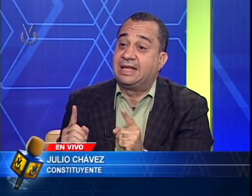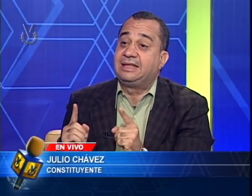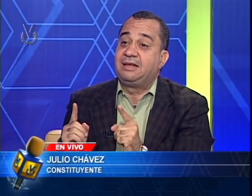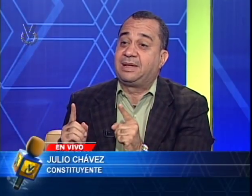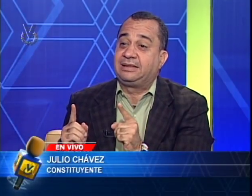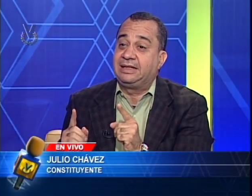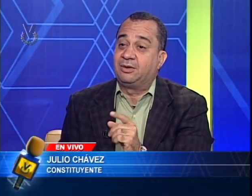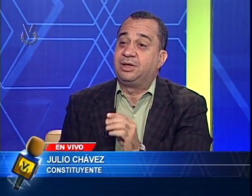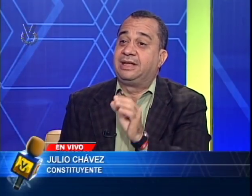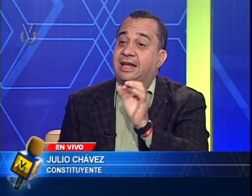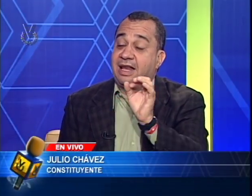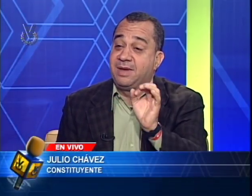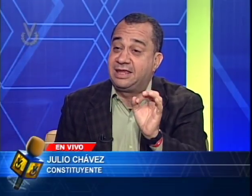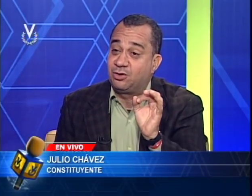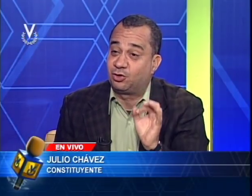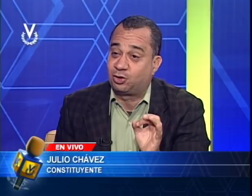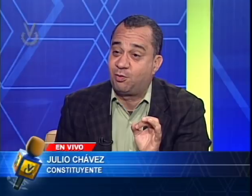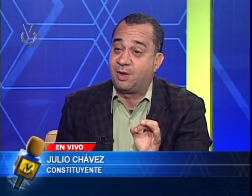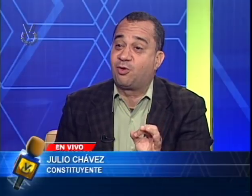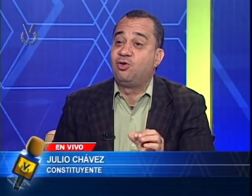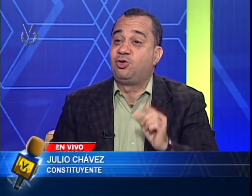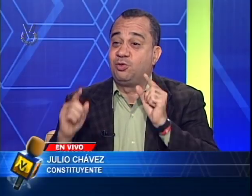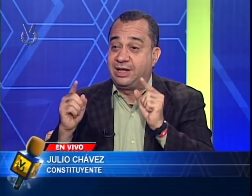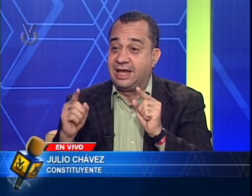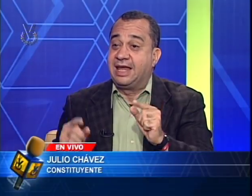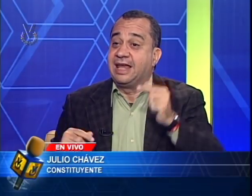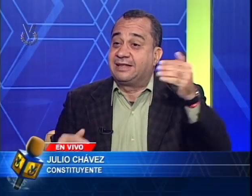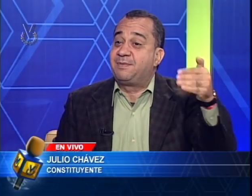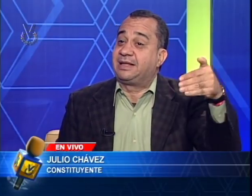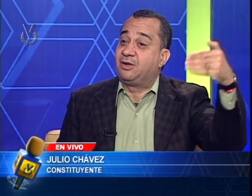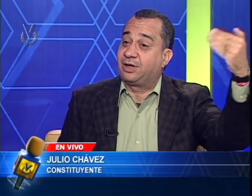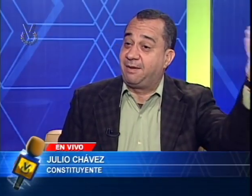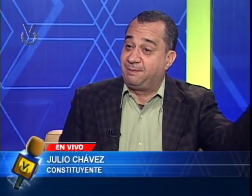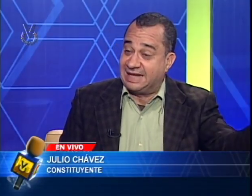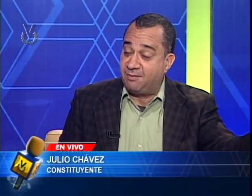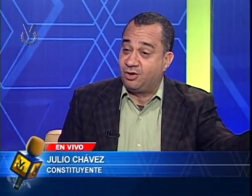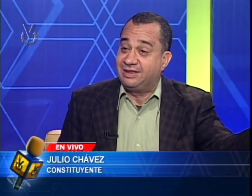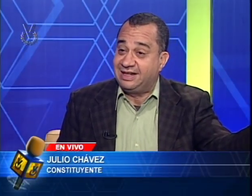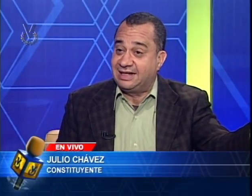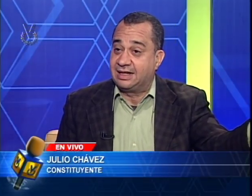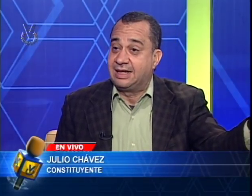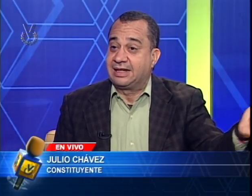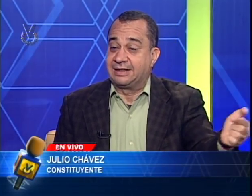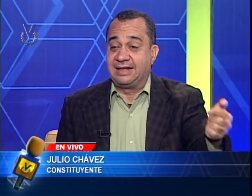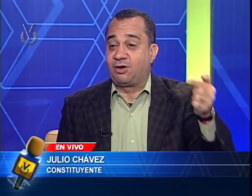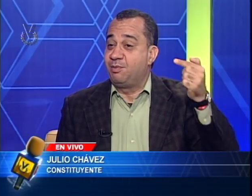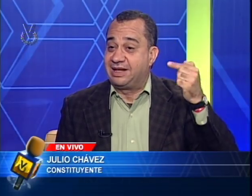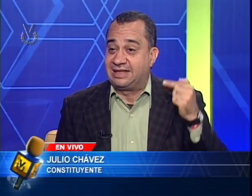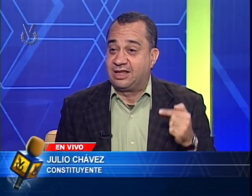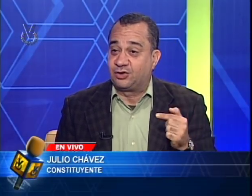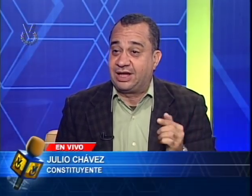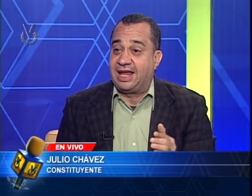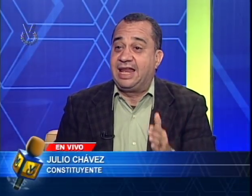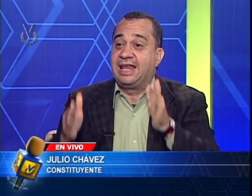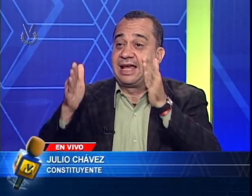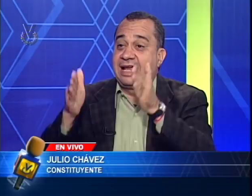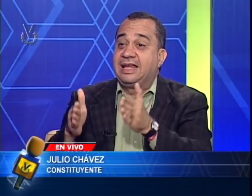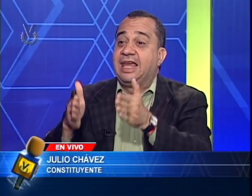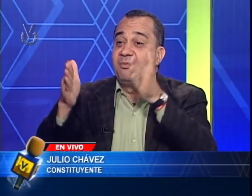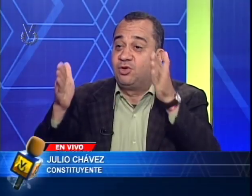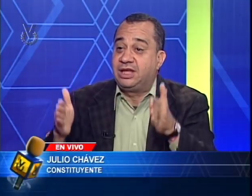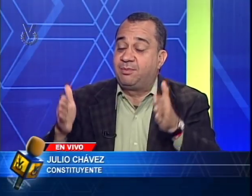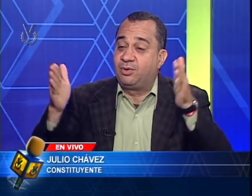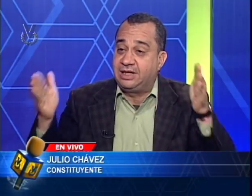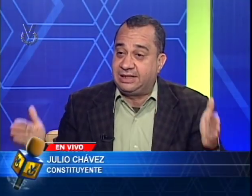del militante del partido y que realmente nosotros podamos construir ese partido que aspiramos, Andrina, que siga convirtiéndose en la